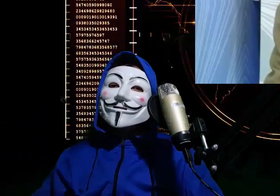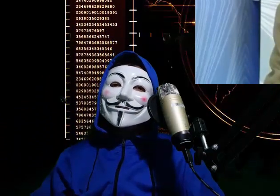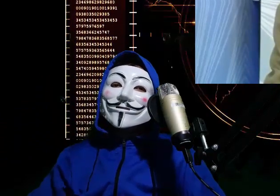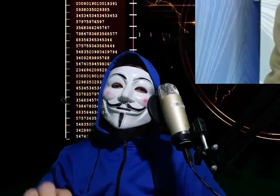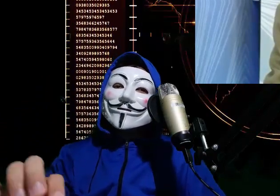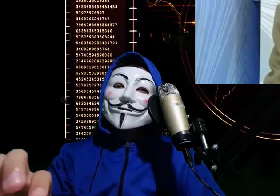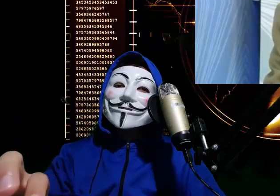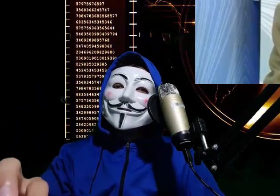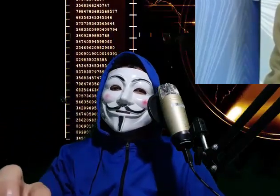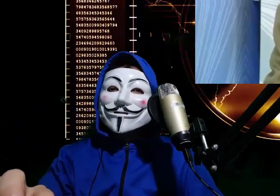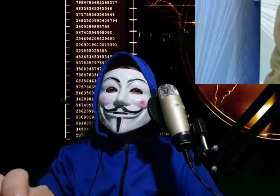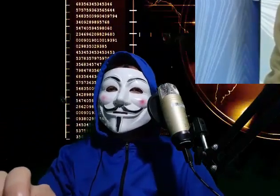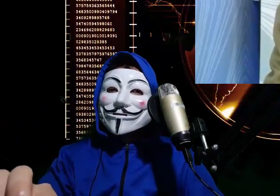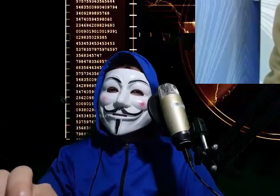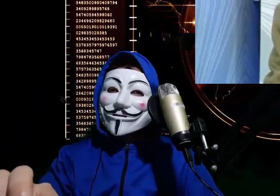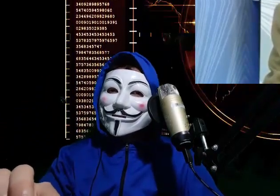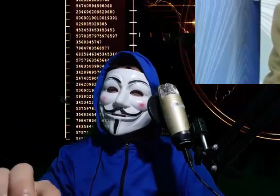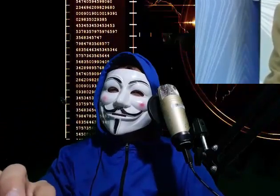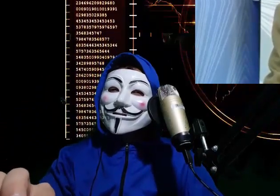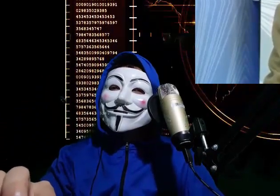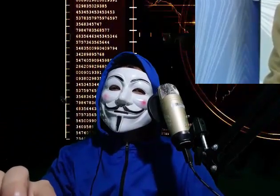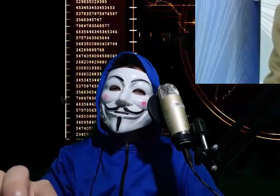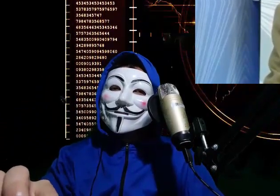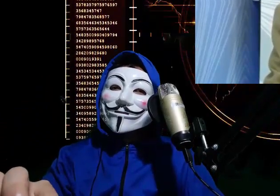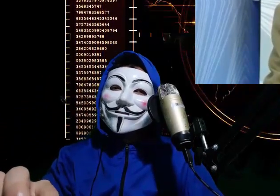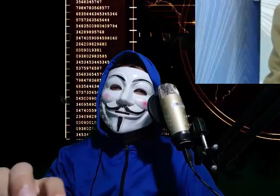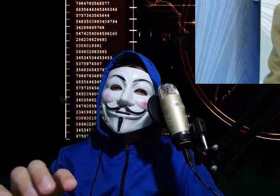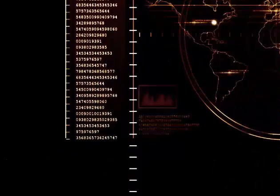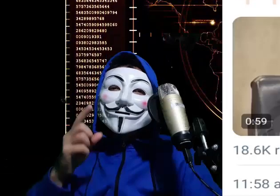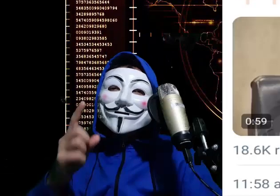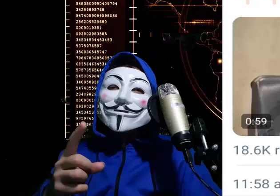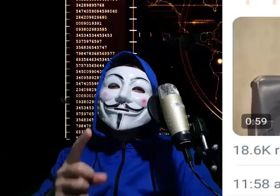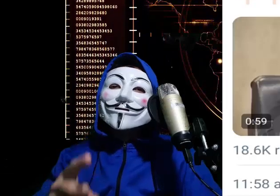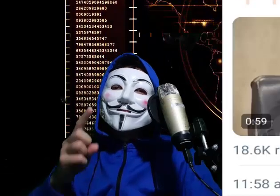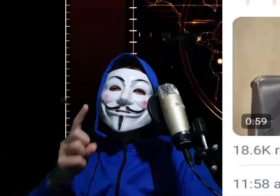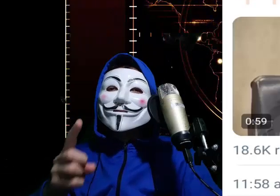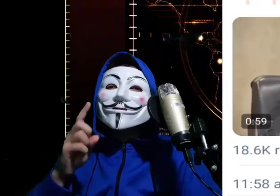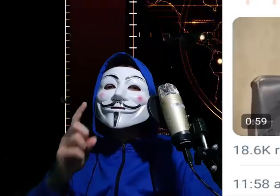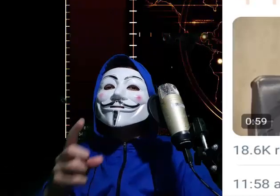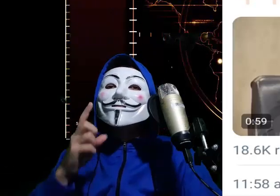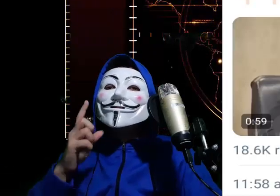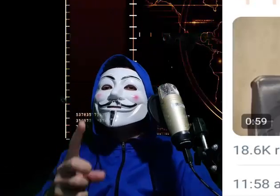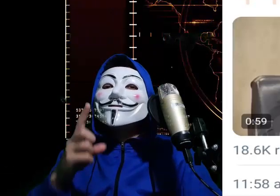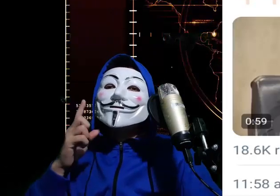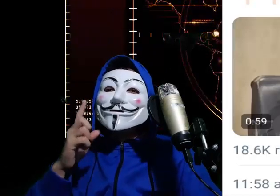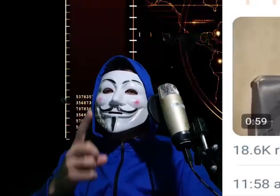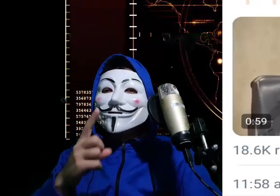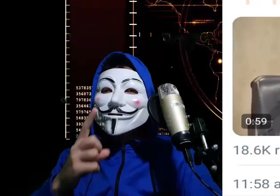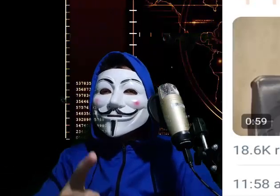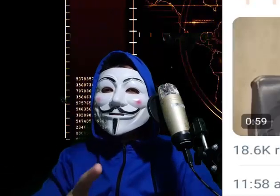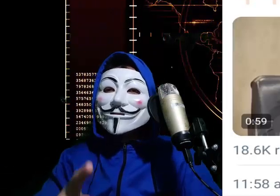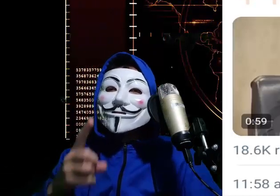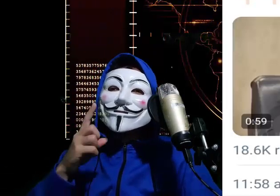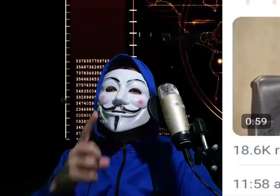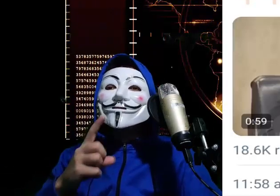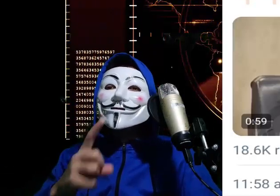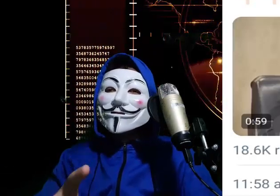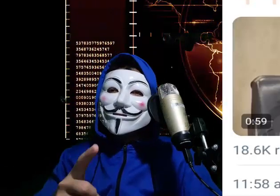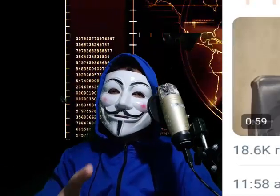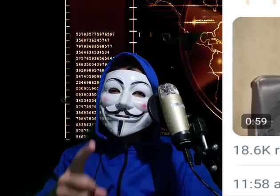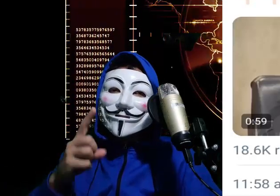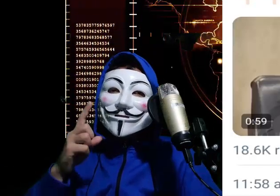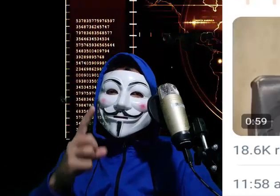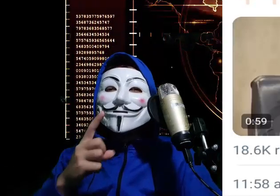lo que tiene que hacer el ministro. ¿Tendrá razón? Ahora escuchen cómo Nidia Cara de Mona se pone